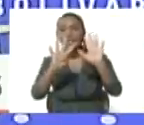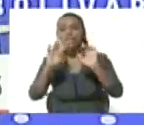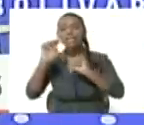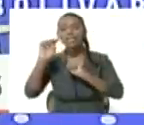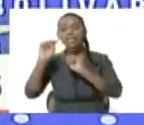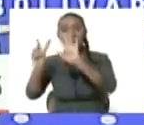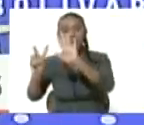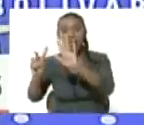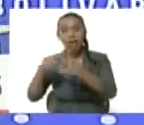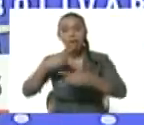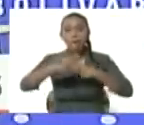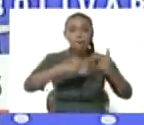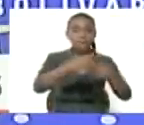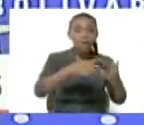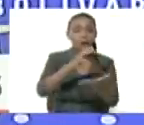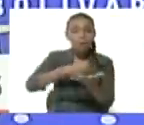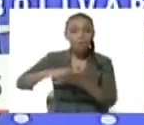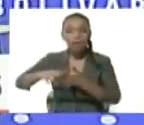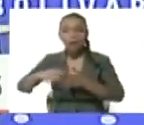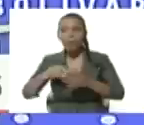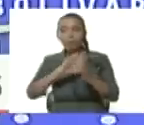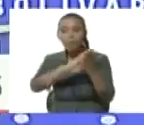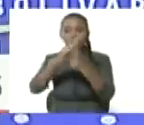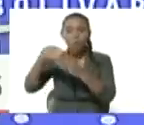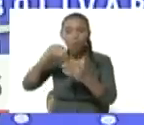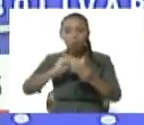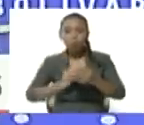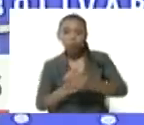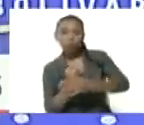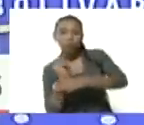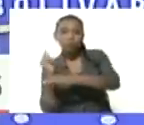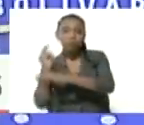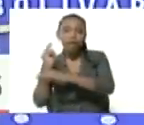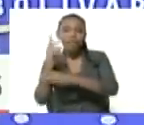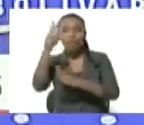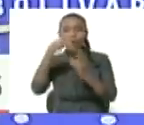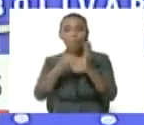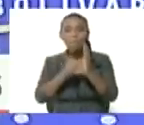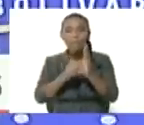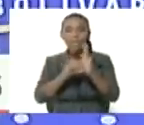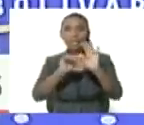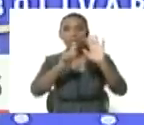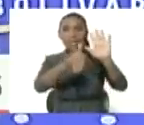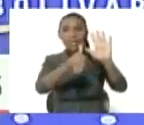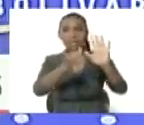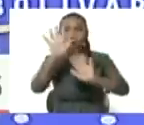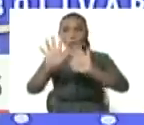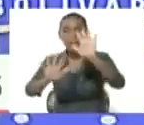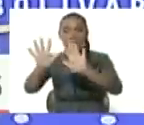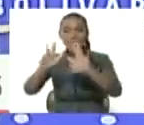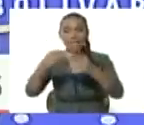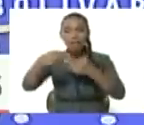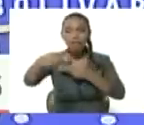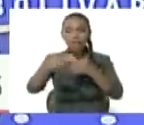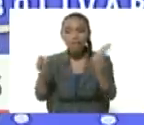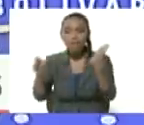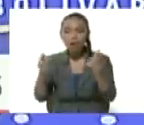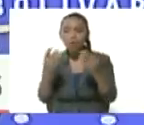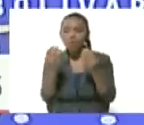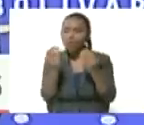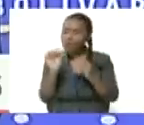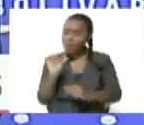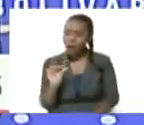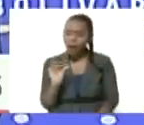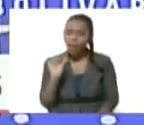Conuco y Semilla Comunal para el cultivo de una superficie de 2.615 hectáreas. Números muy bajos,